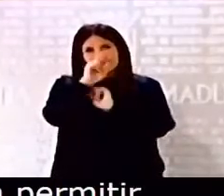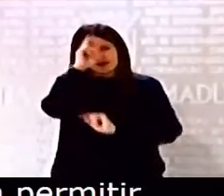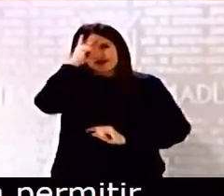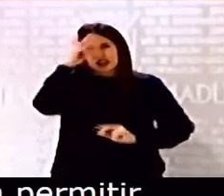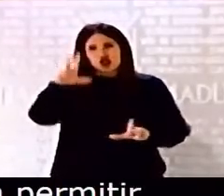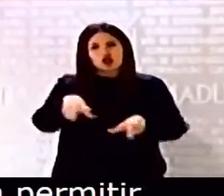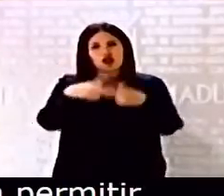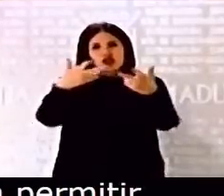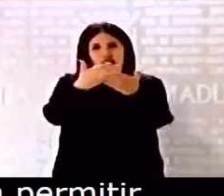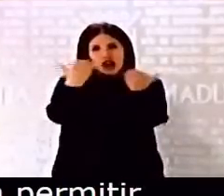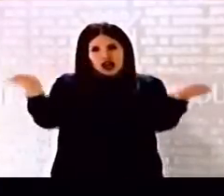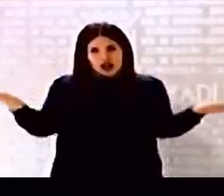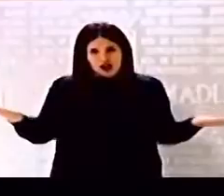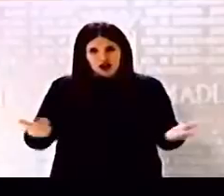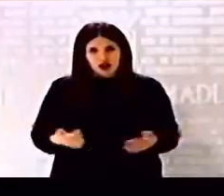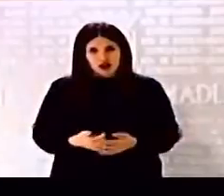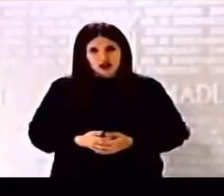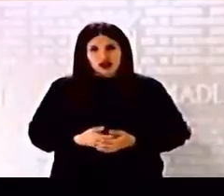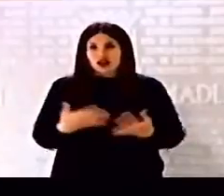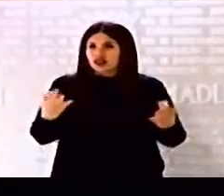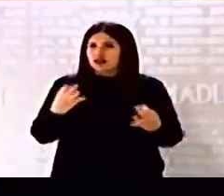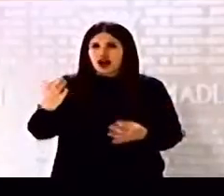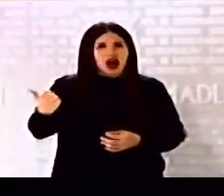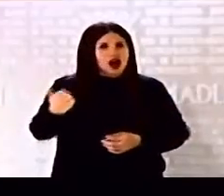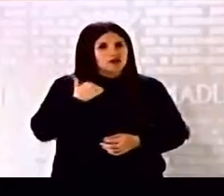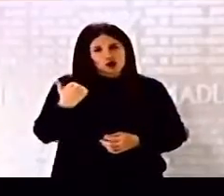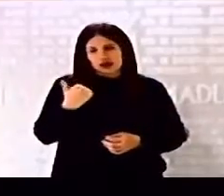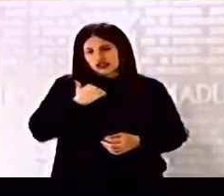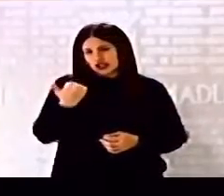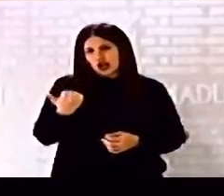Tenemos que aprovechar como nadie esta oportunidad.